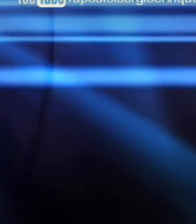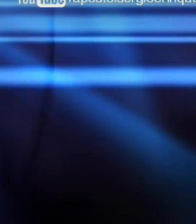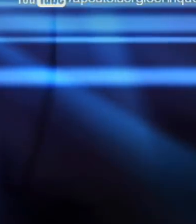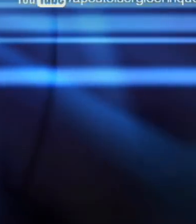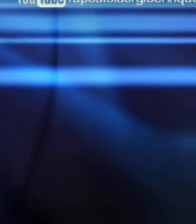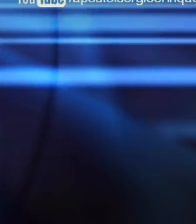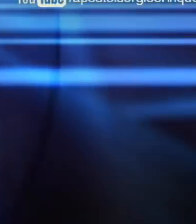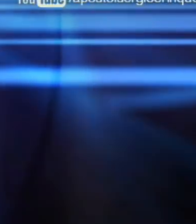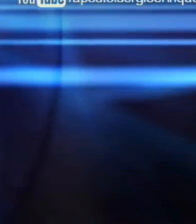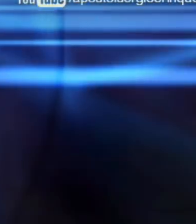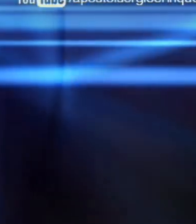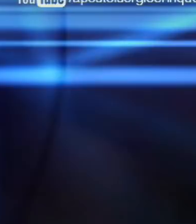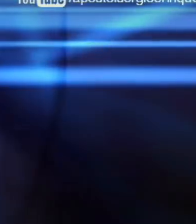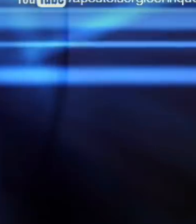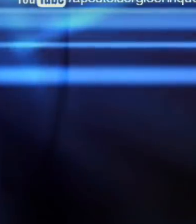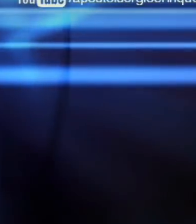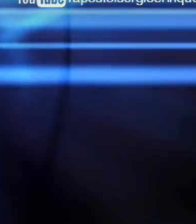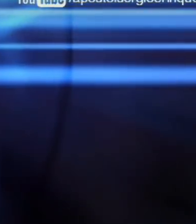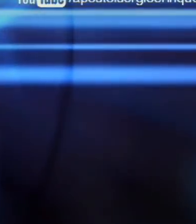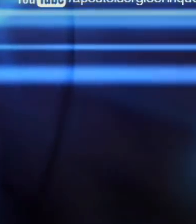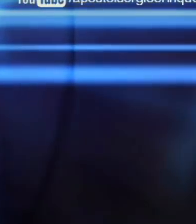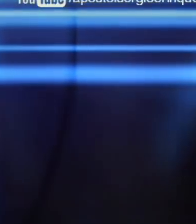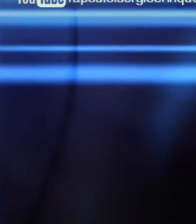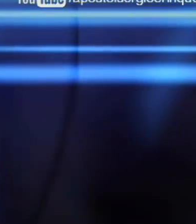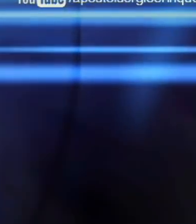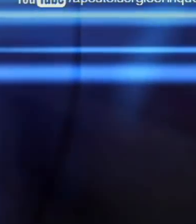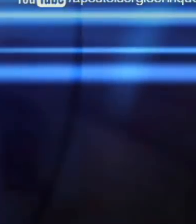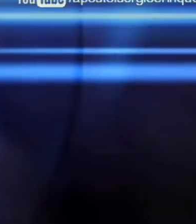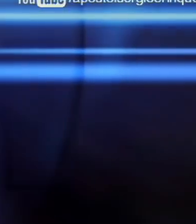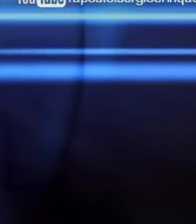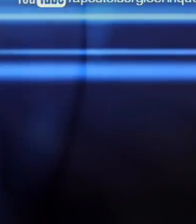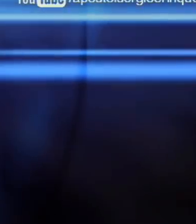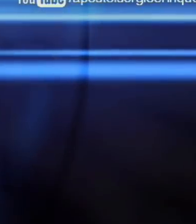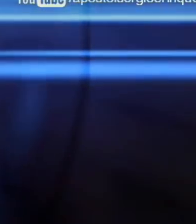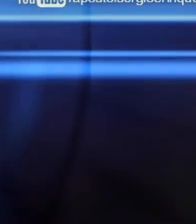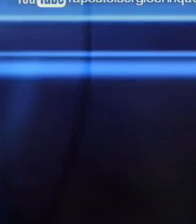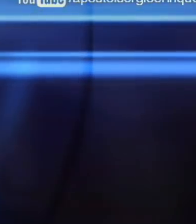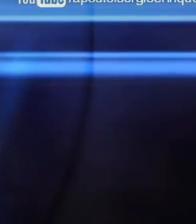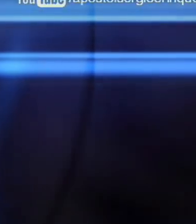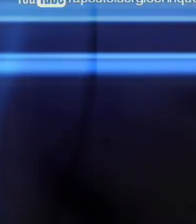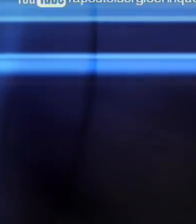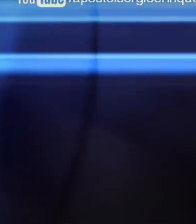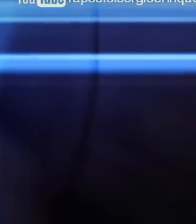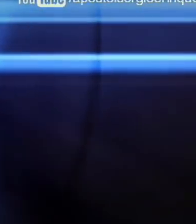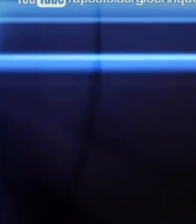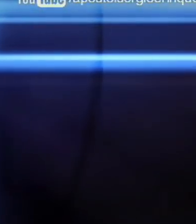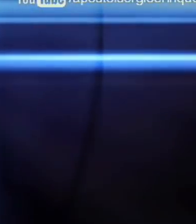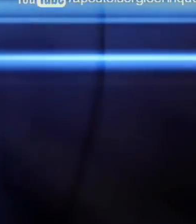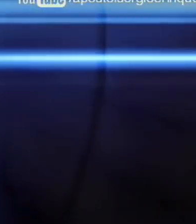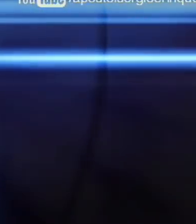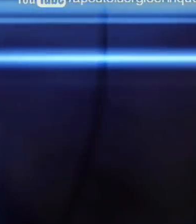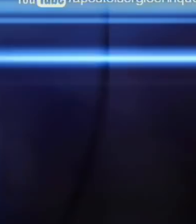Al hermano, no me darías una manita aquí porque, ¿verdad? Vos me ofreciste.